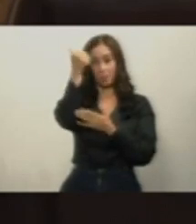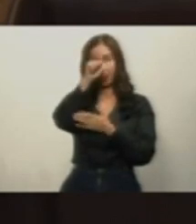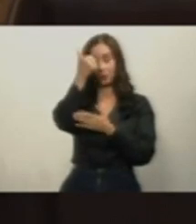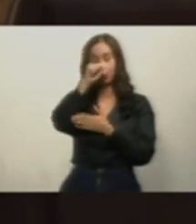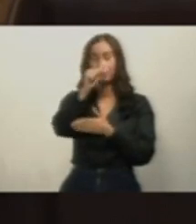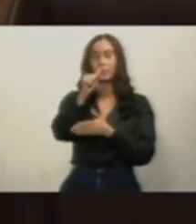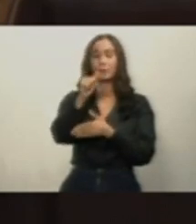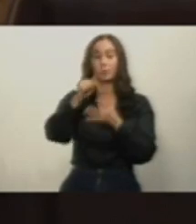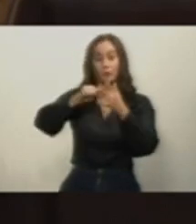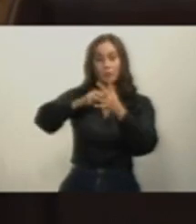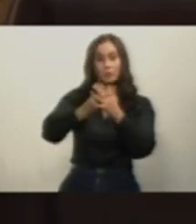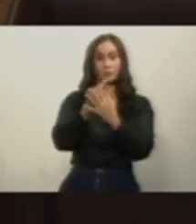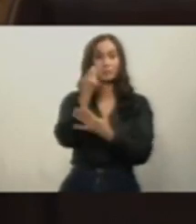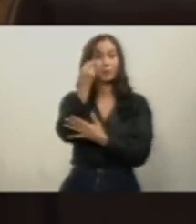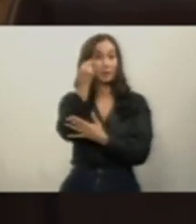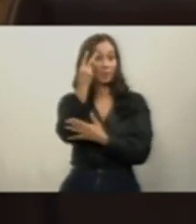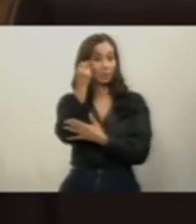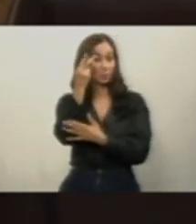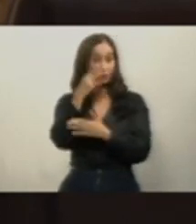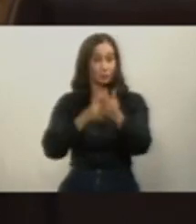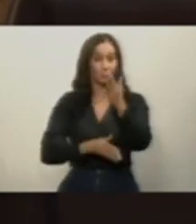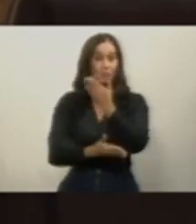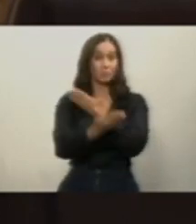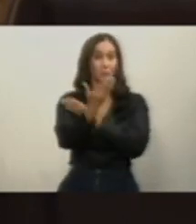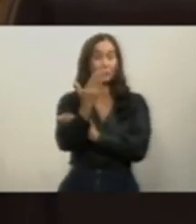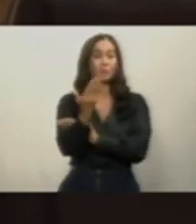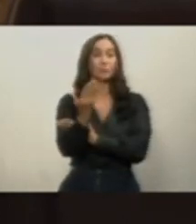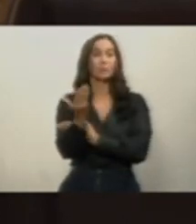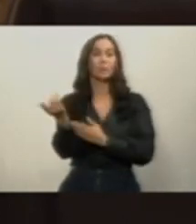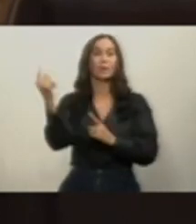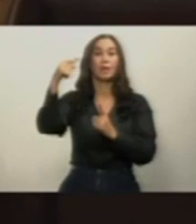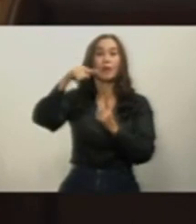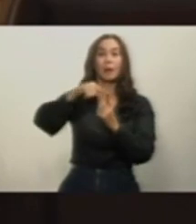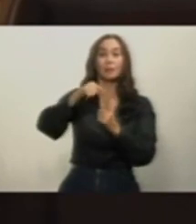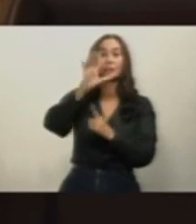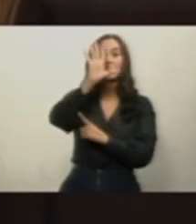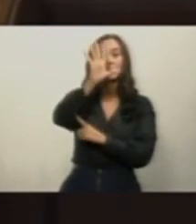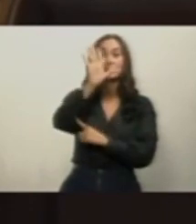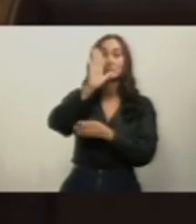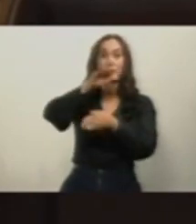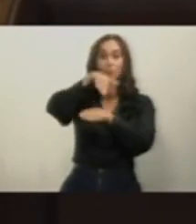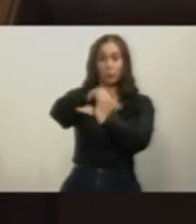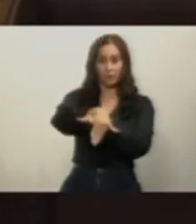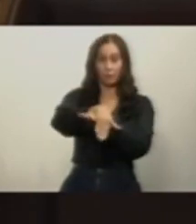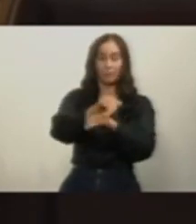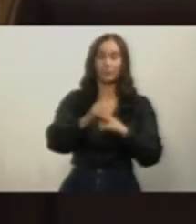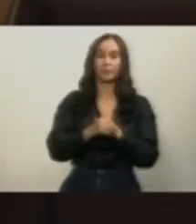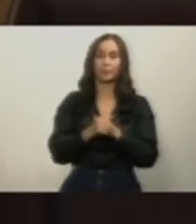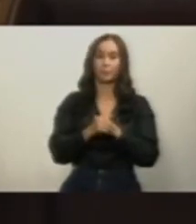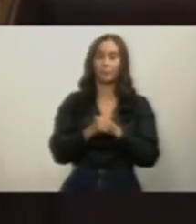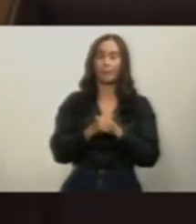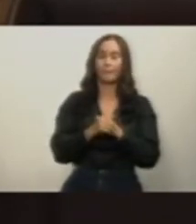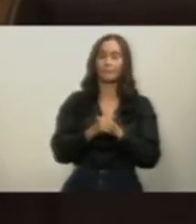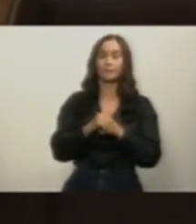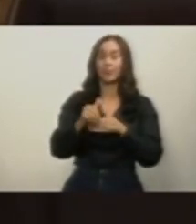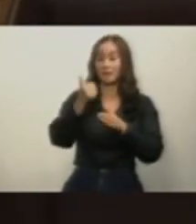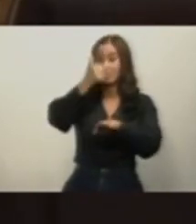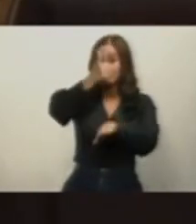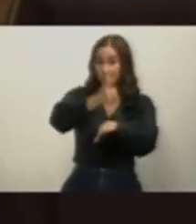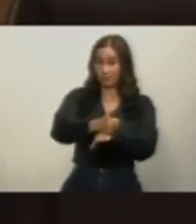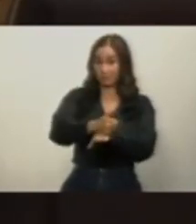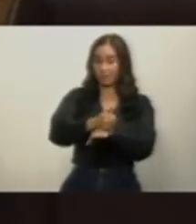desde las 12 del mediodía hasta las 5 de la mañana cuarto se establece que